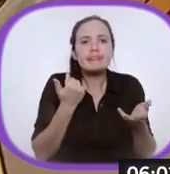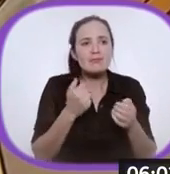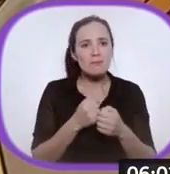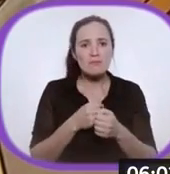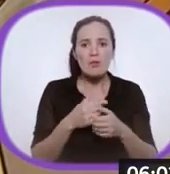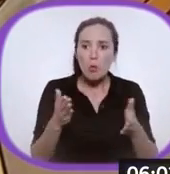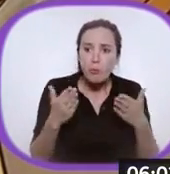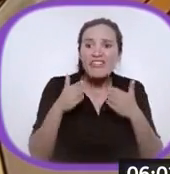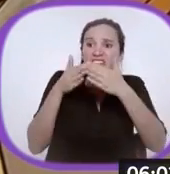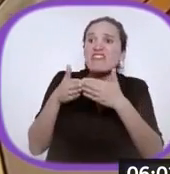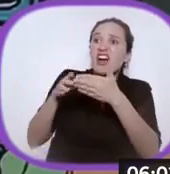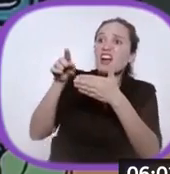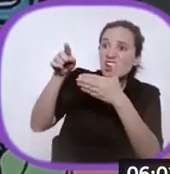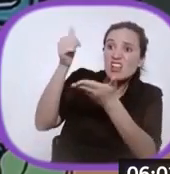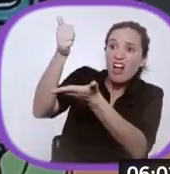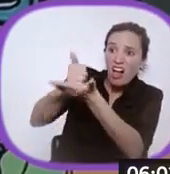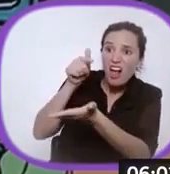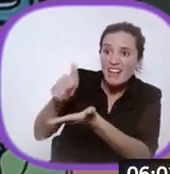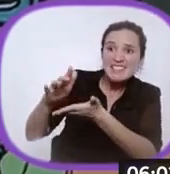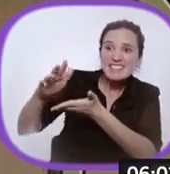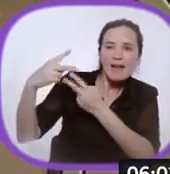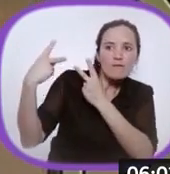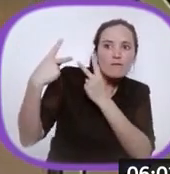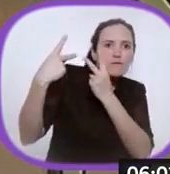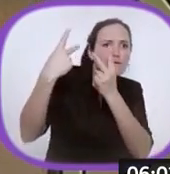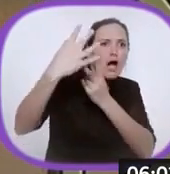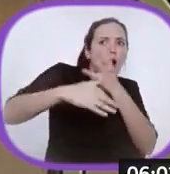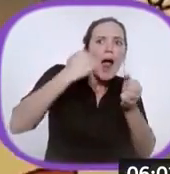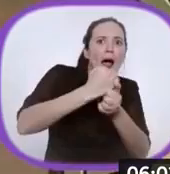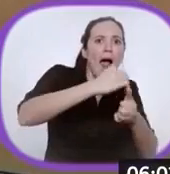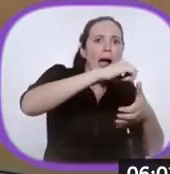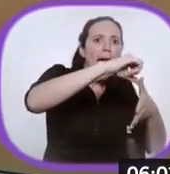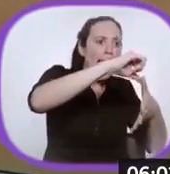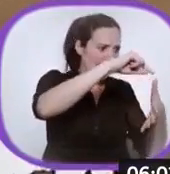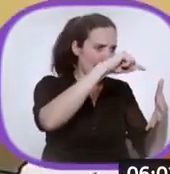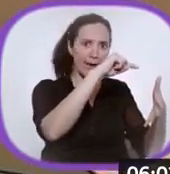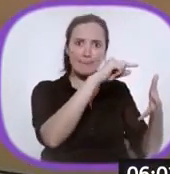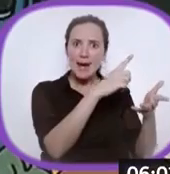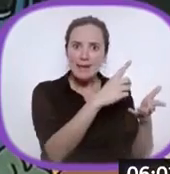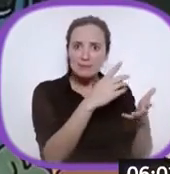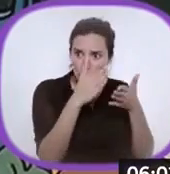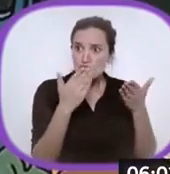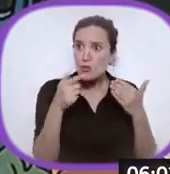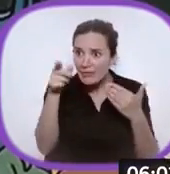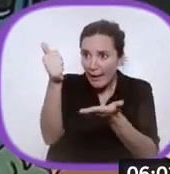Podría estar en ese barco que va rumbo a Sudamérica. ¡Ey! ¿Qué?